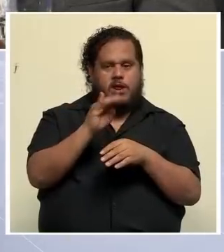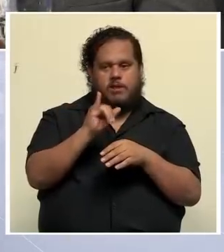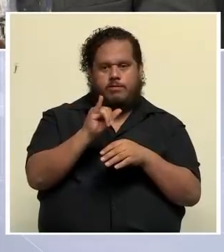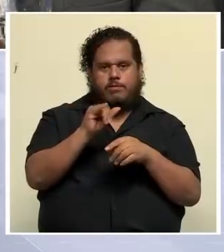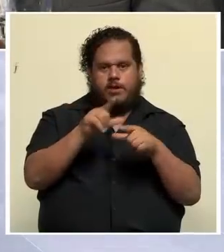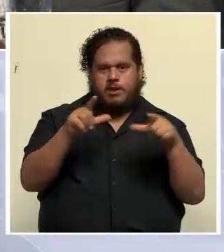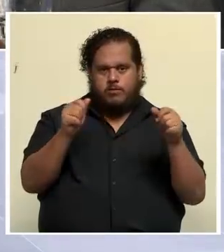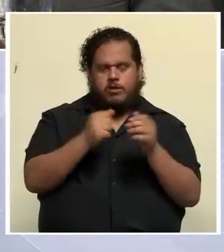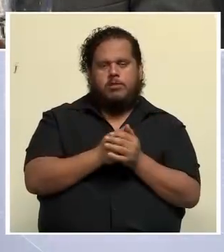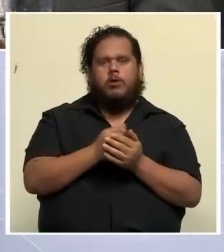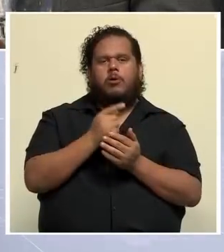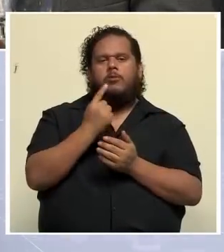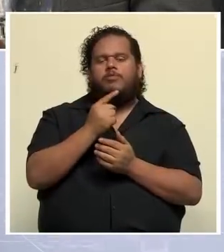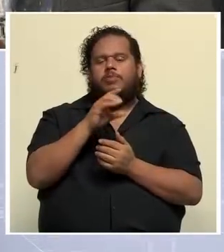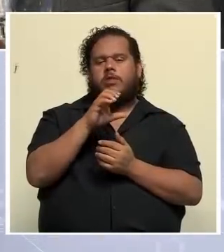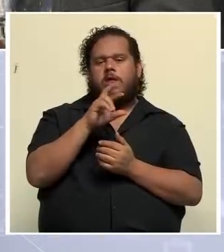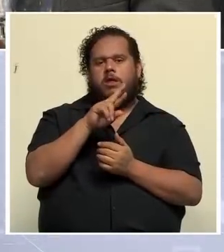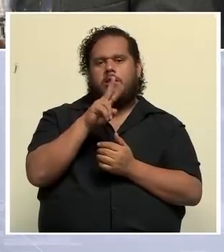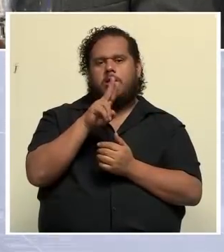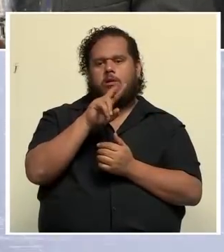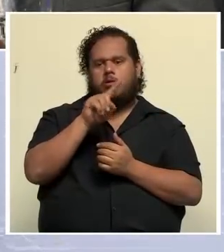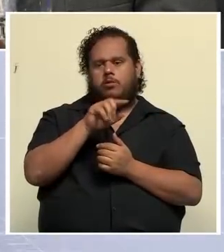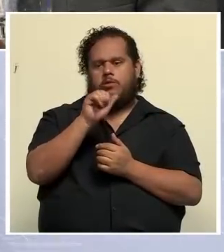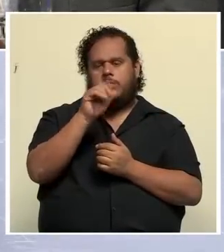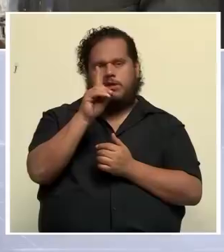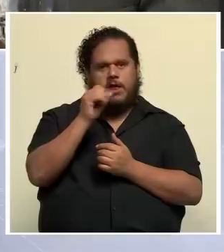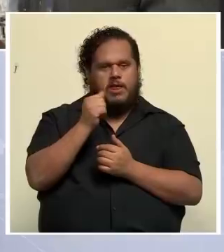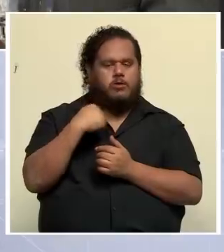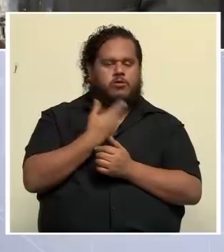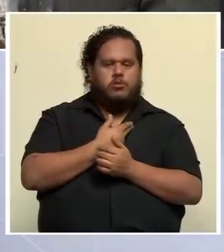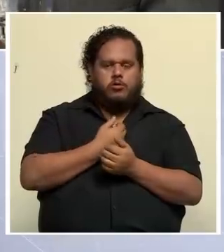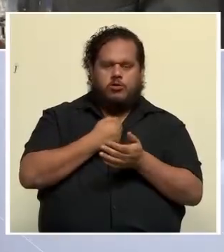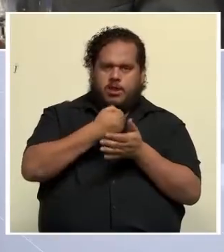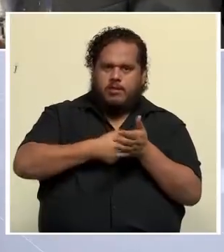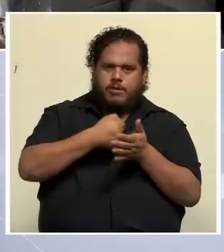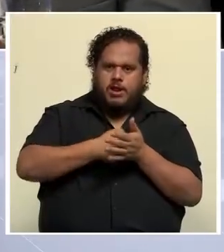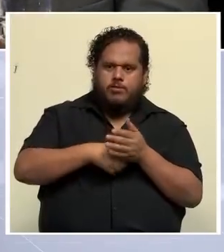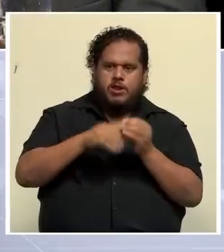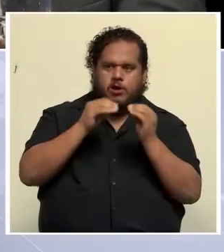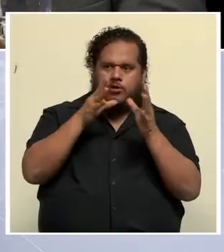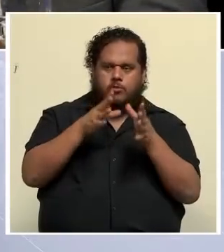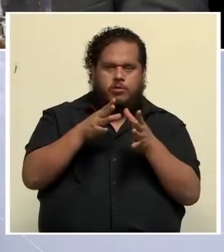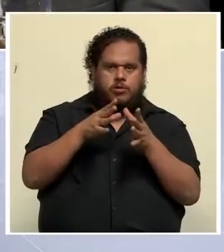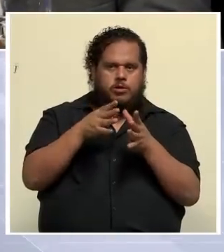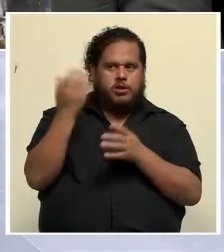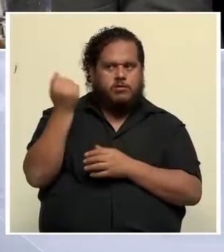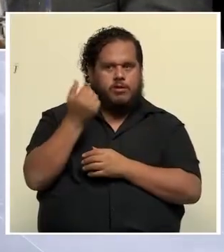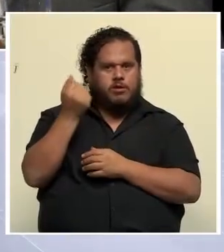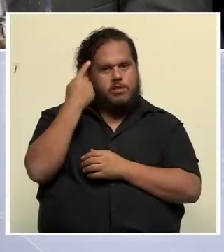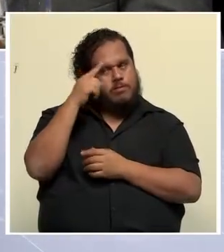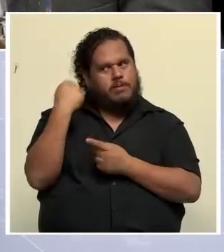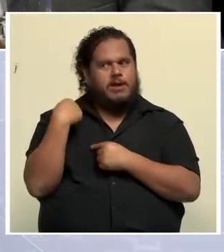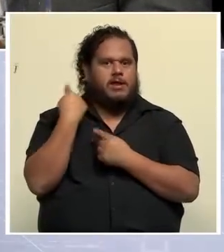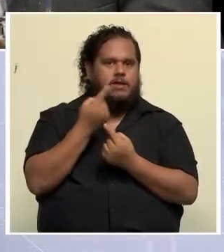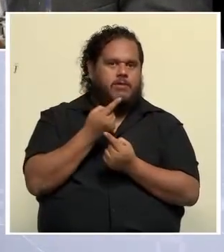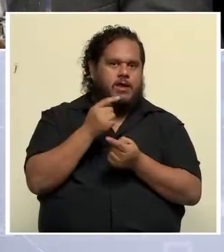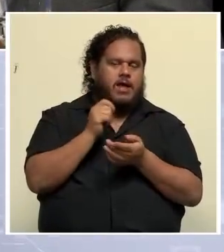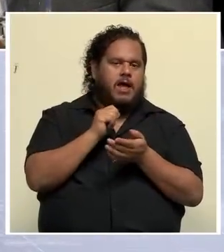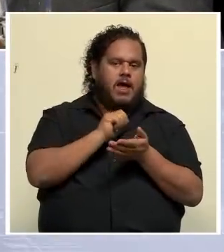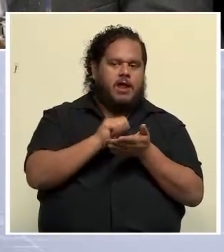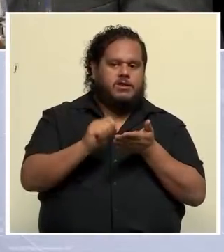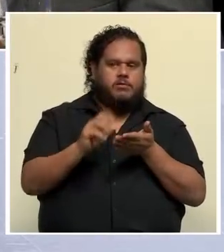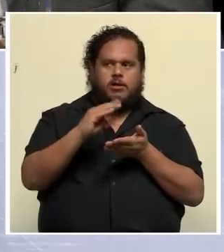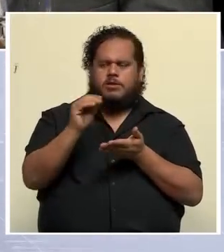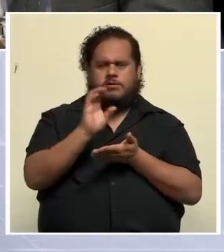Una cruzada es donde apelamos a los docentes pensionados para que vengan a las escuelas y a